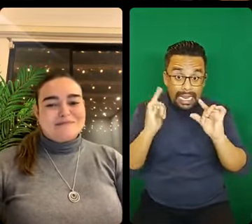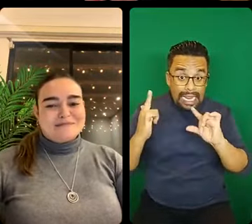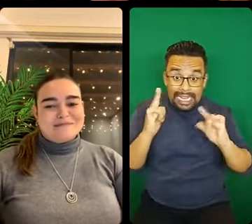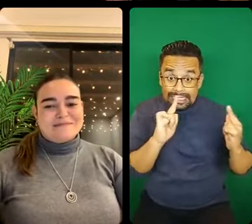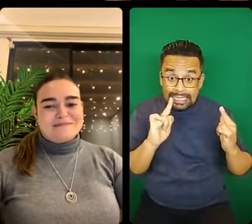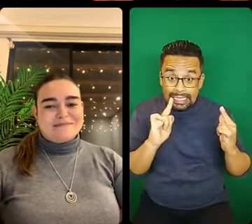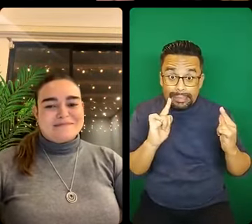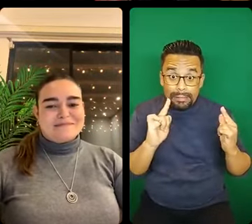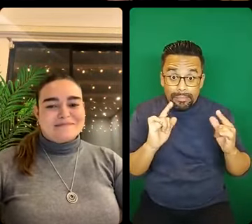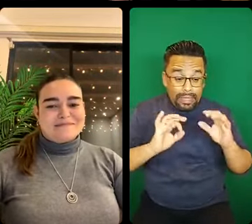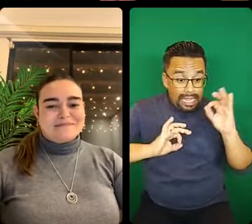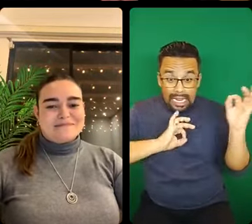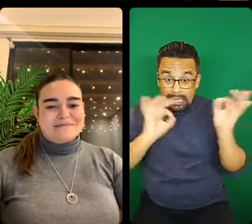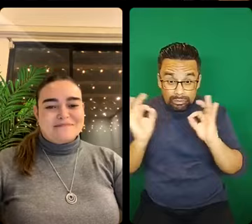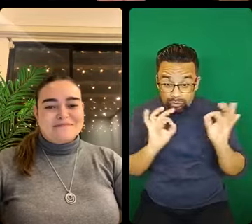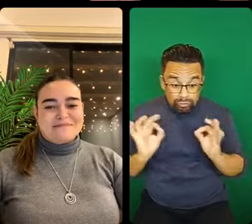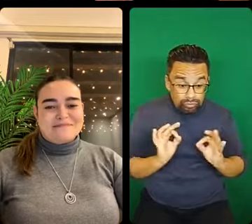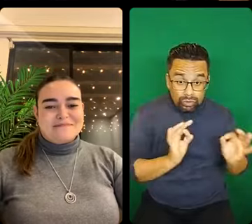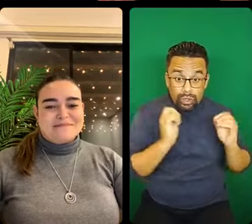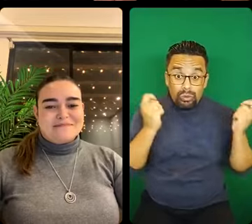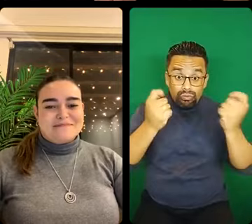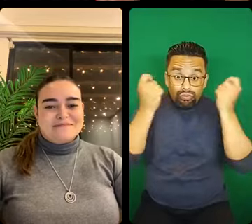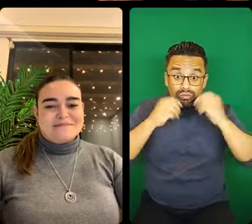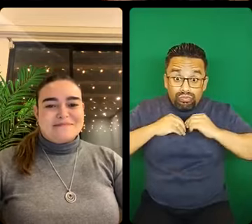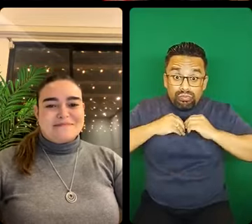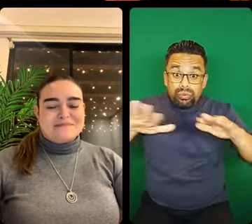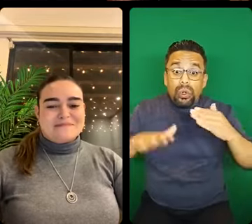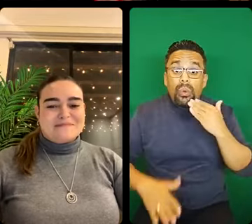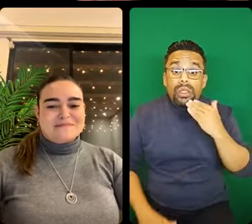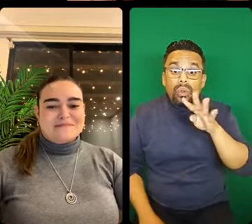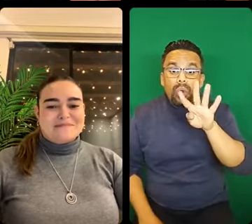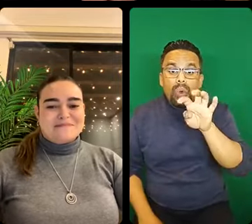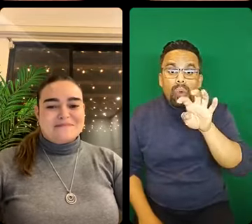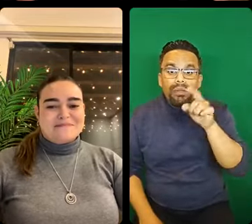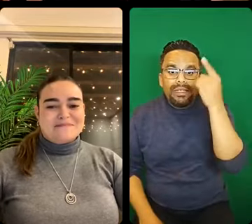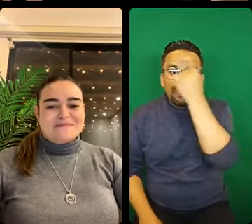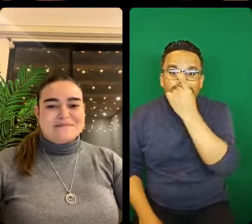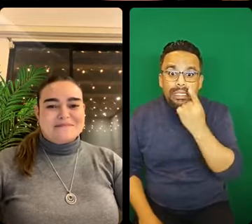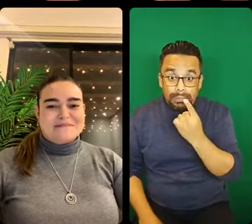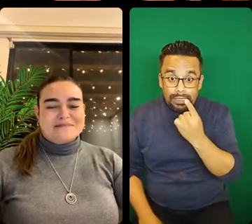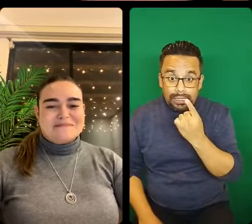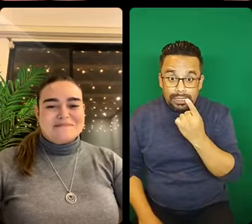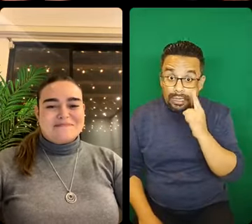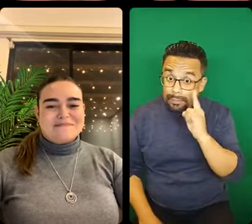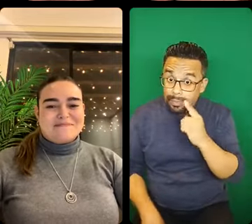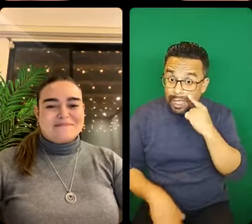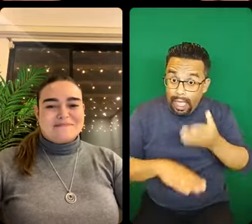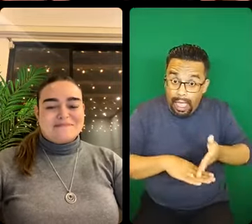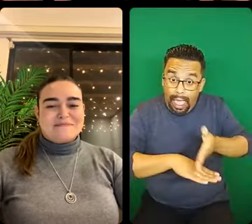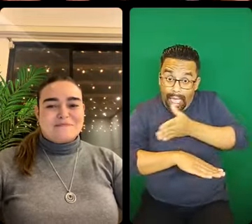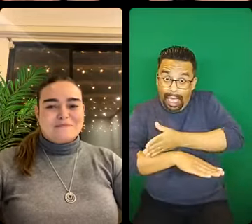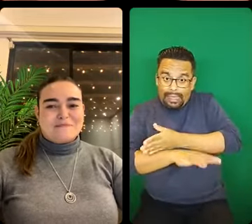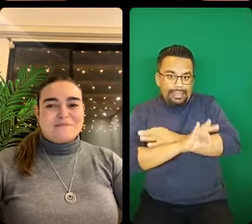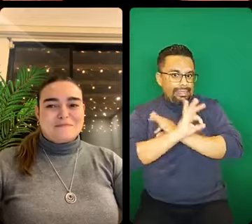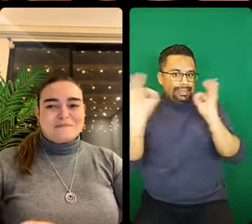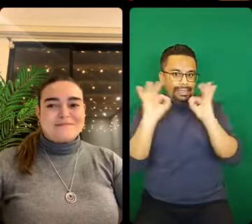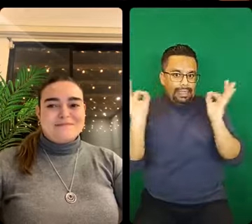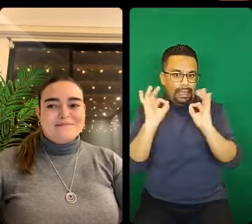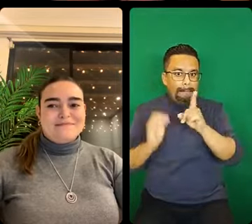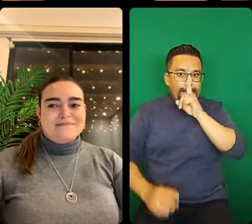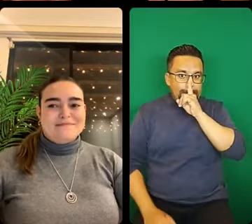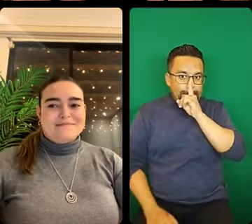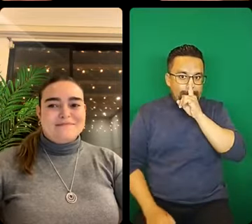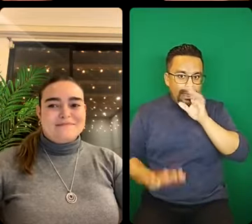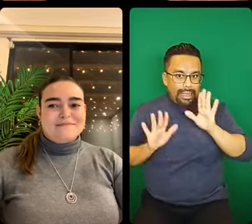porque las campañas publicitarias se abren el 9 de septiembre. Antes no. Antes no puedes hacer nada, quietico,